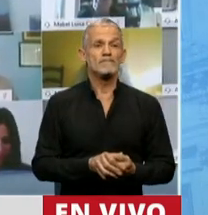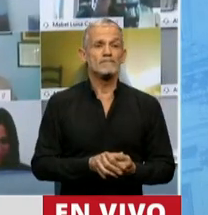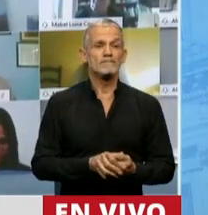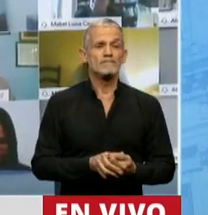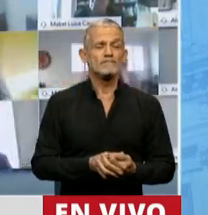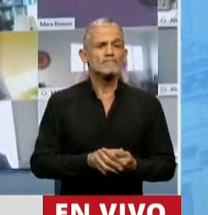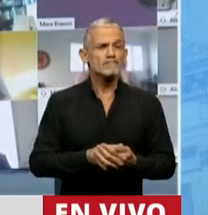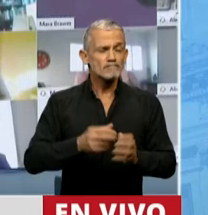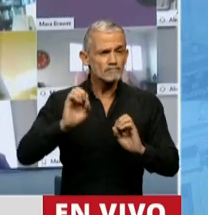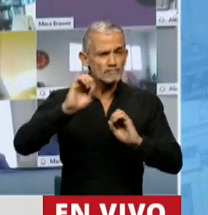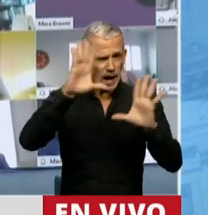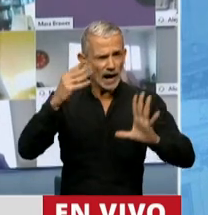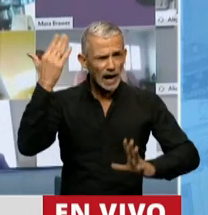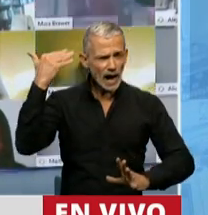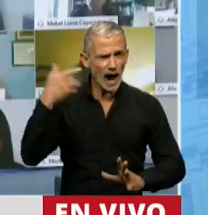bastante claridad